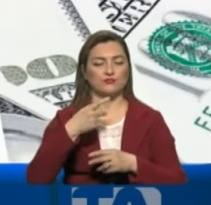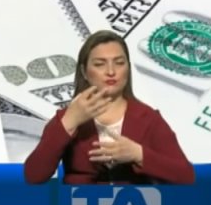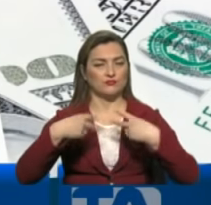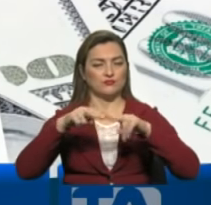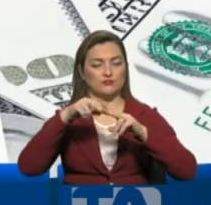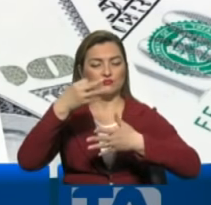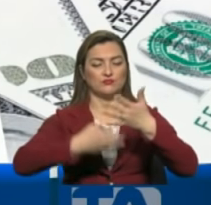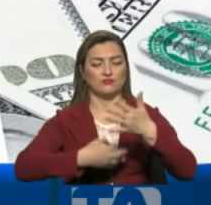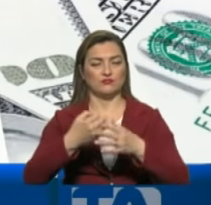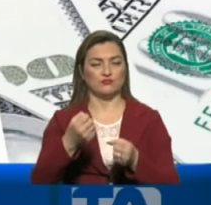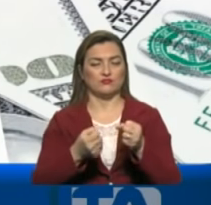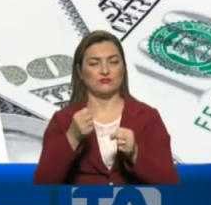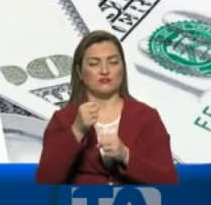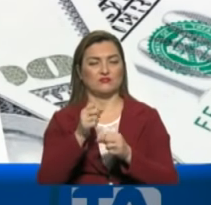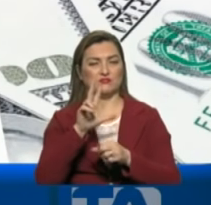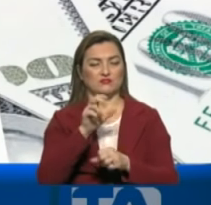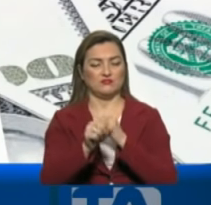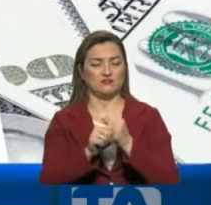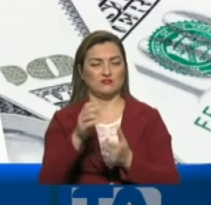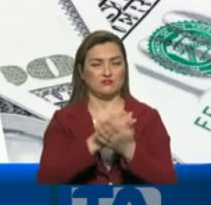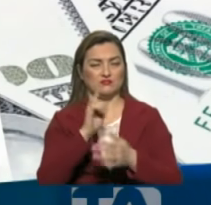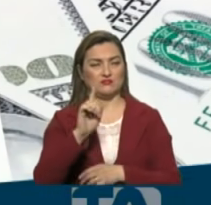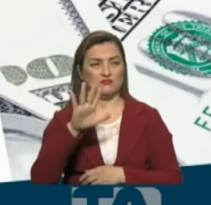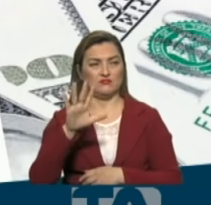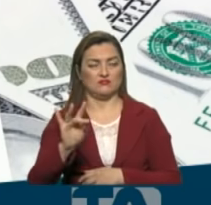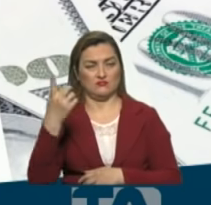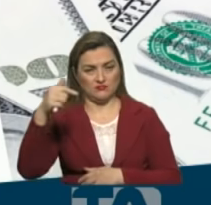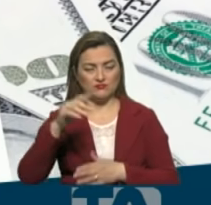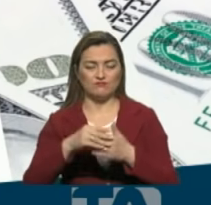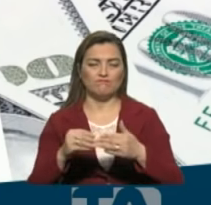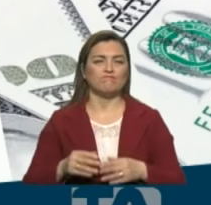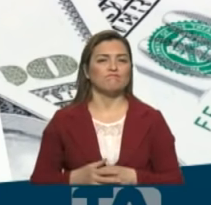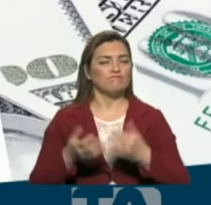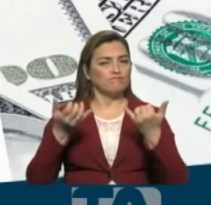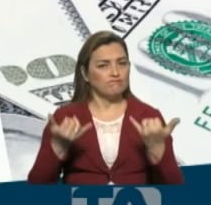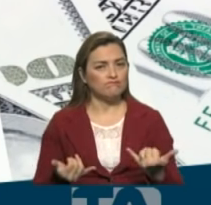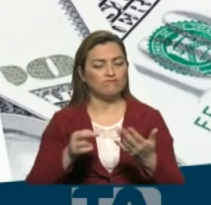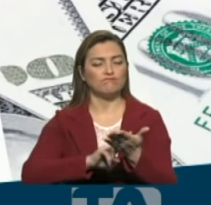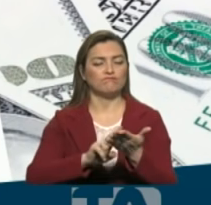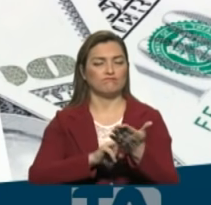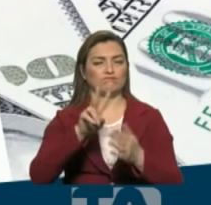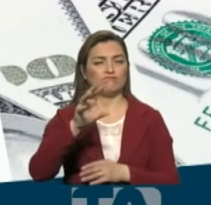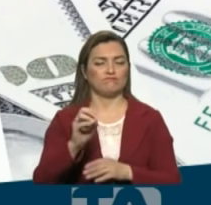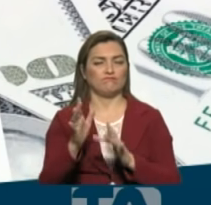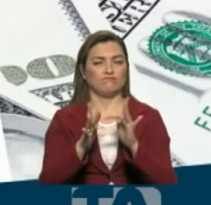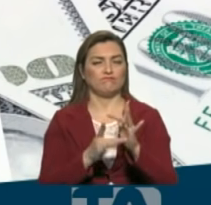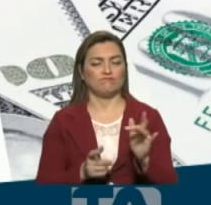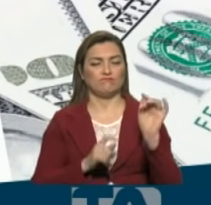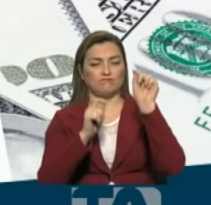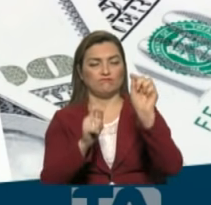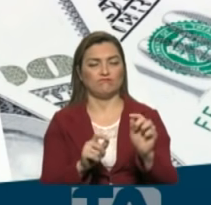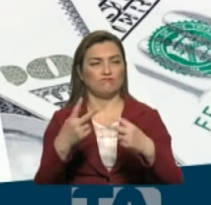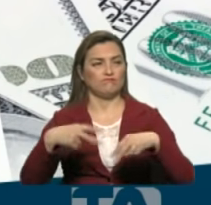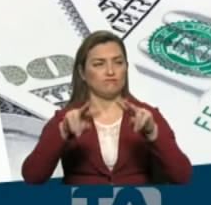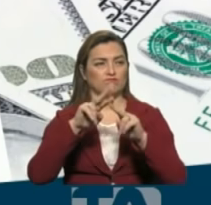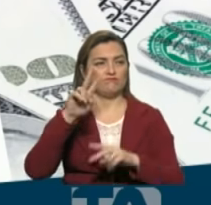total de la operación por los 3 años y medio sería de 158 millones de dólares y en la última sesión del 20 de abril se presentó un costo